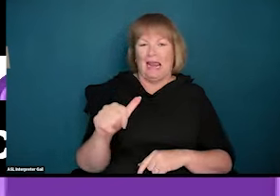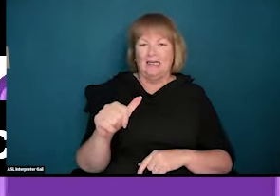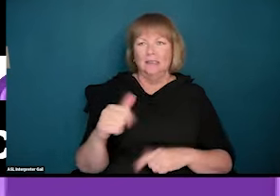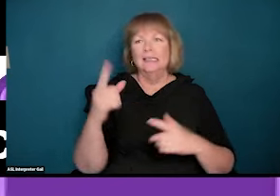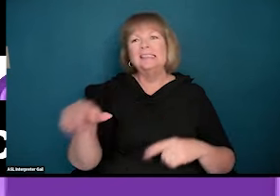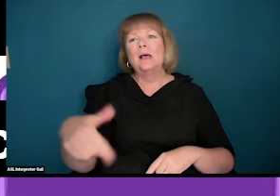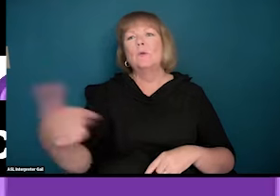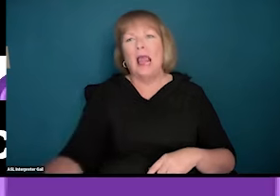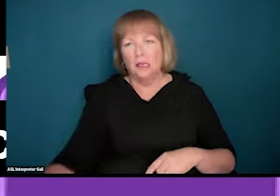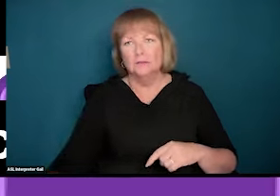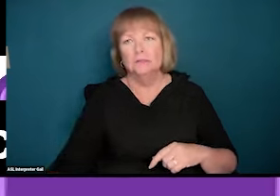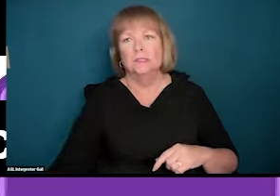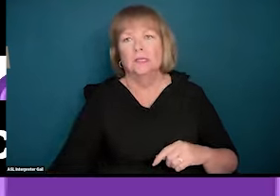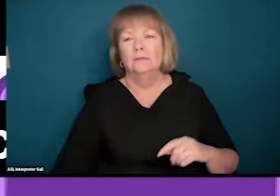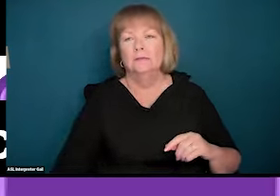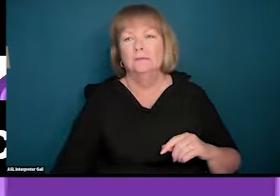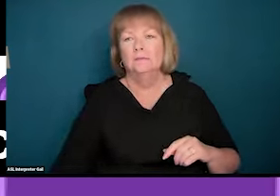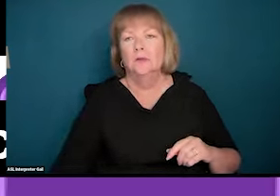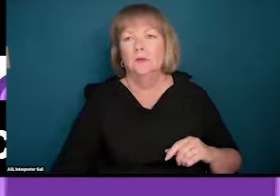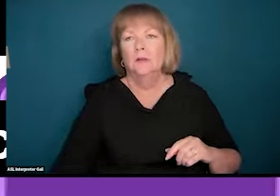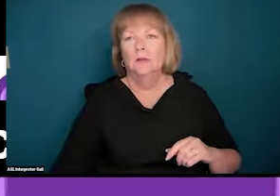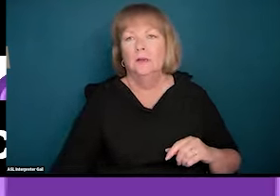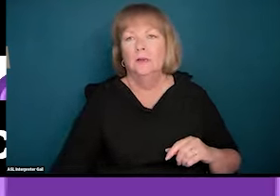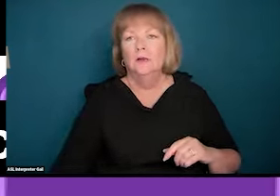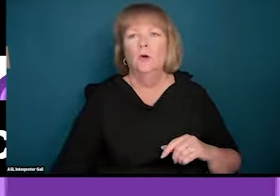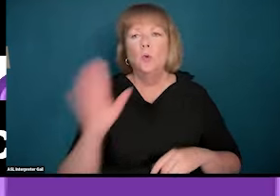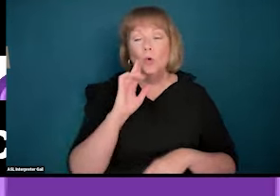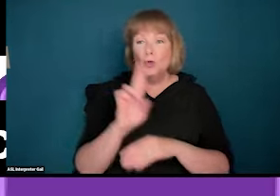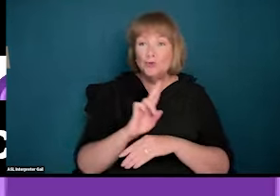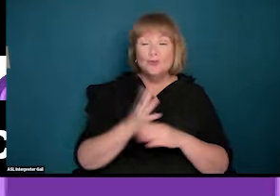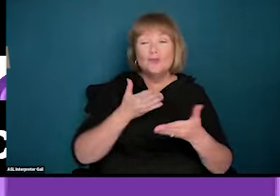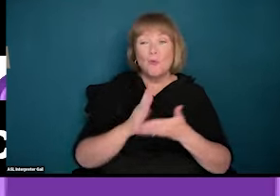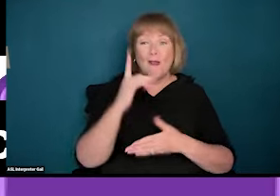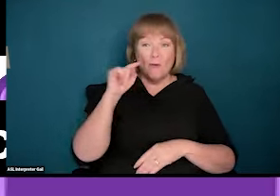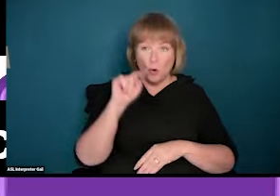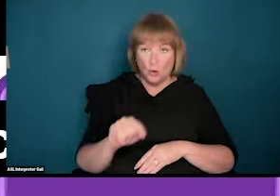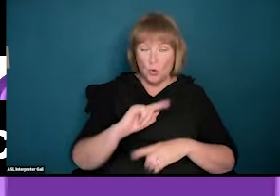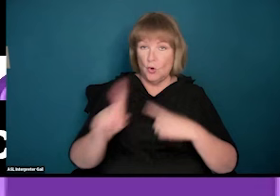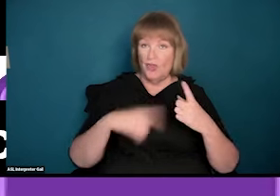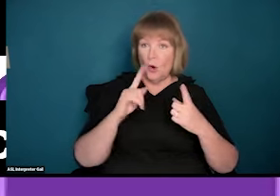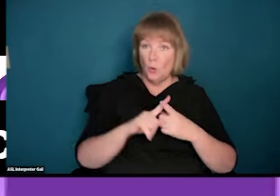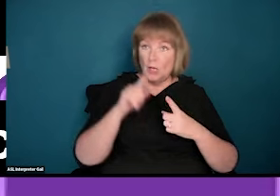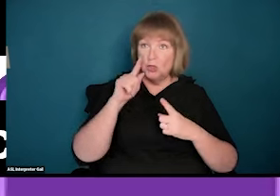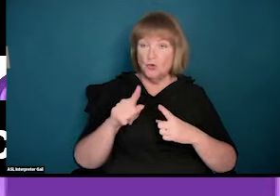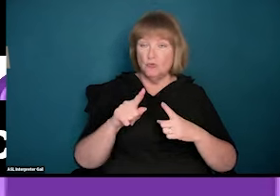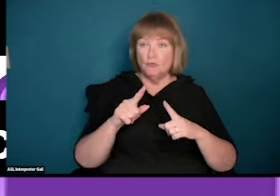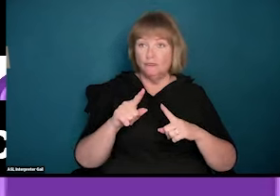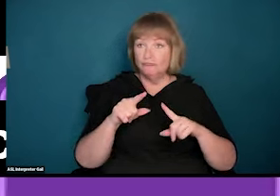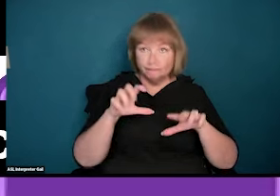uno no tiene el poder de ejercer sus derechos. O sea, cuando está activado, ese